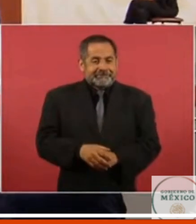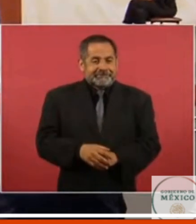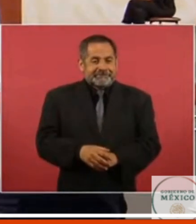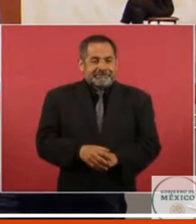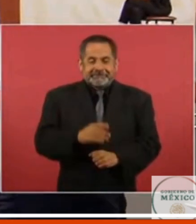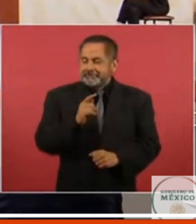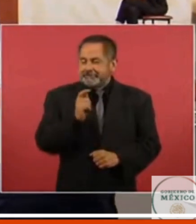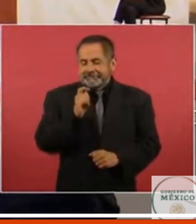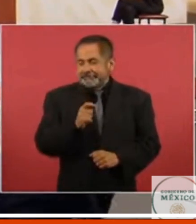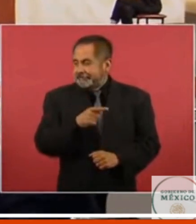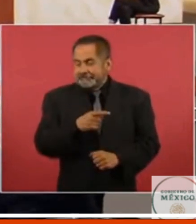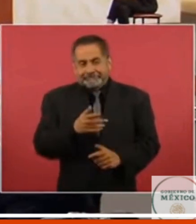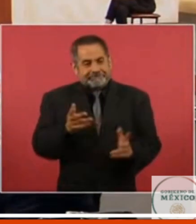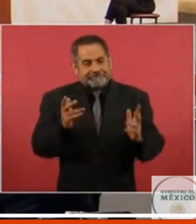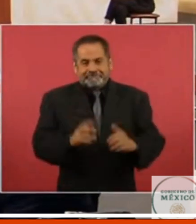también.